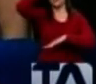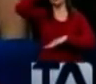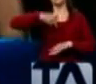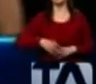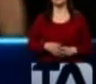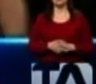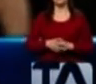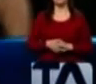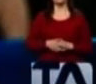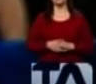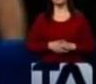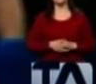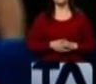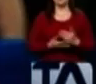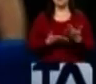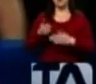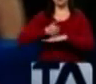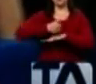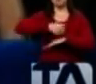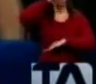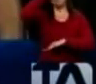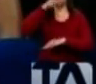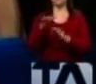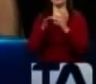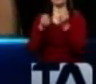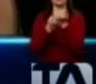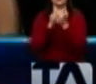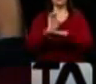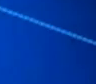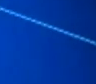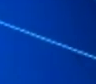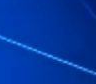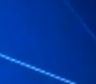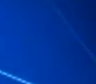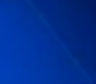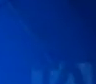esta vez las autoridades cooperen con el Estado ecuatoriano.